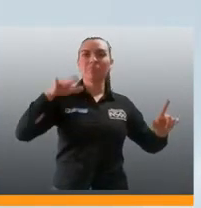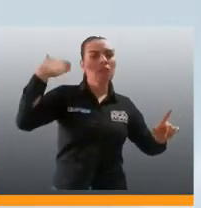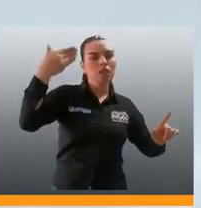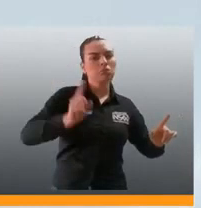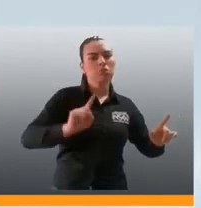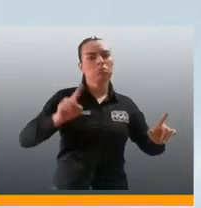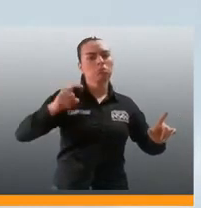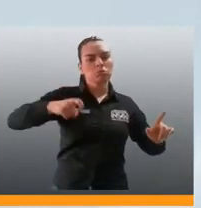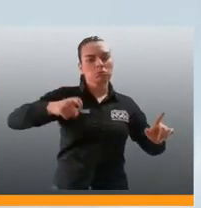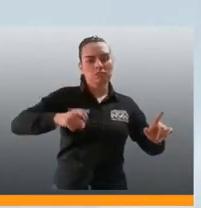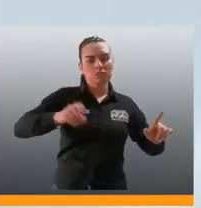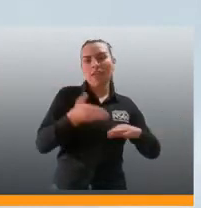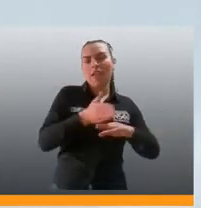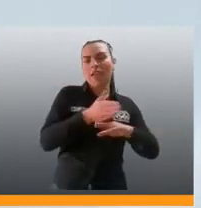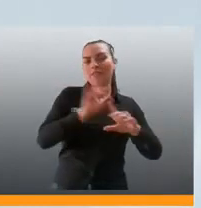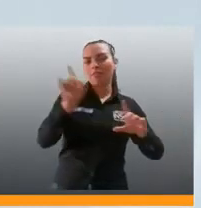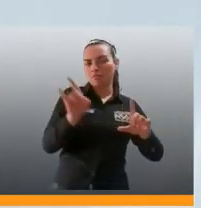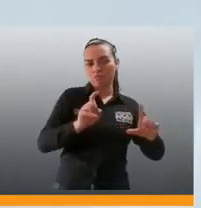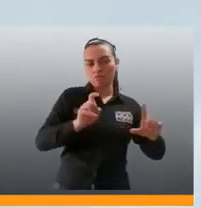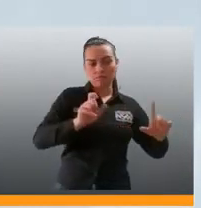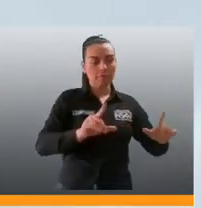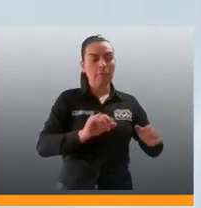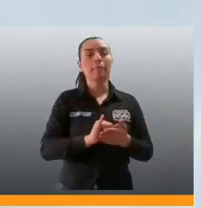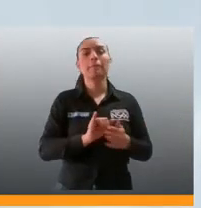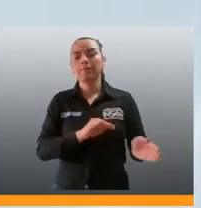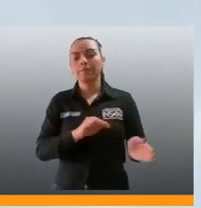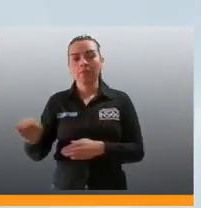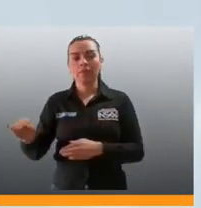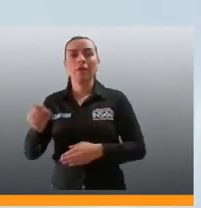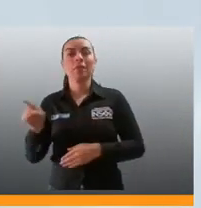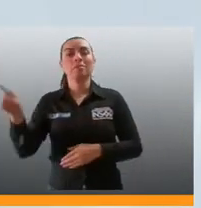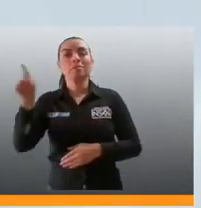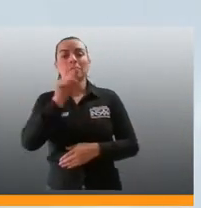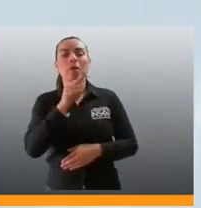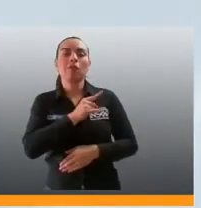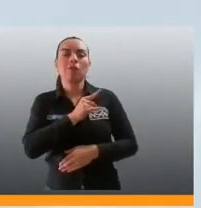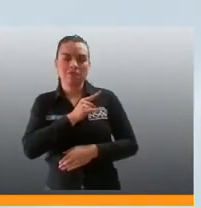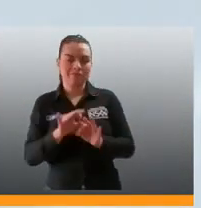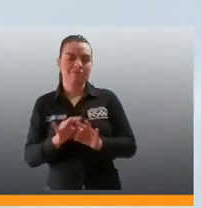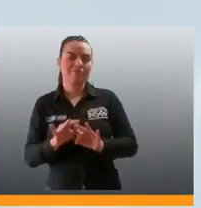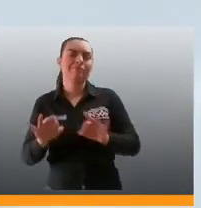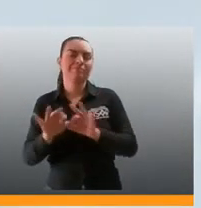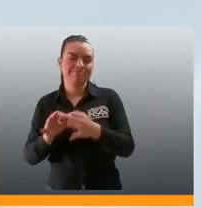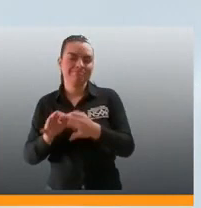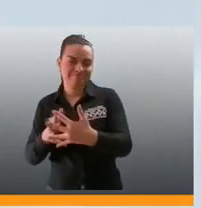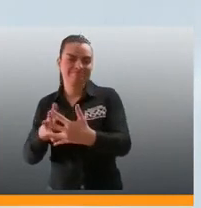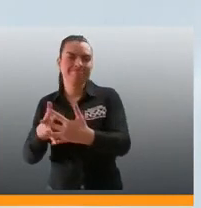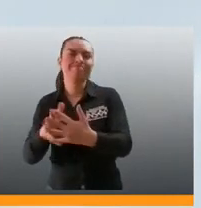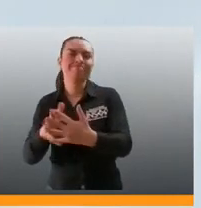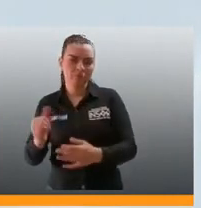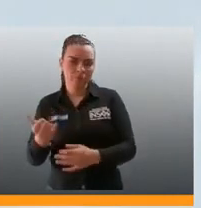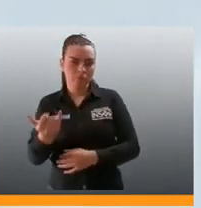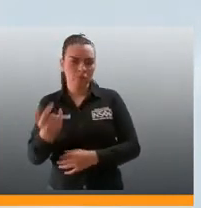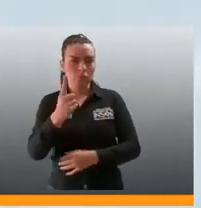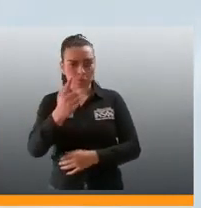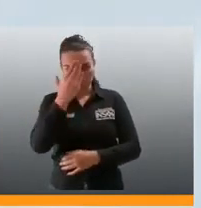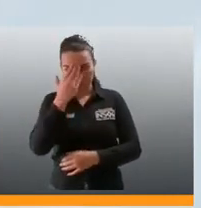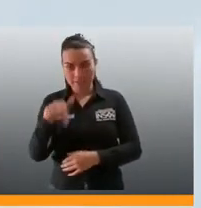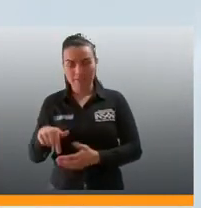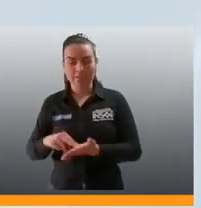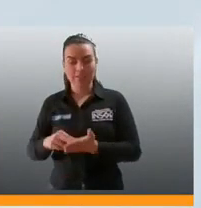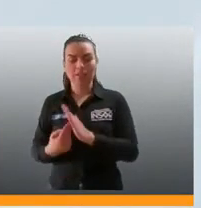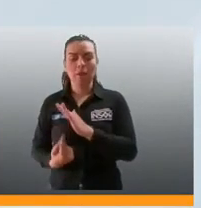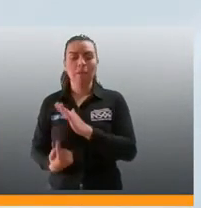También las universidades deben ir empezando a adaptarse a esto porque no es una cuestión de la contingencia, es una cuestión que